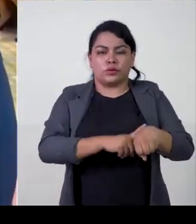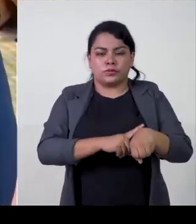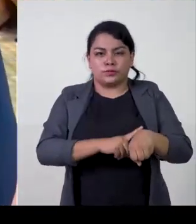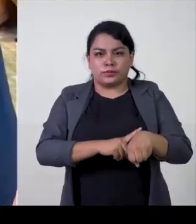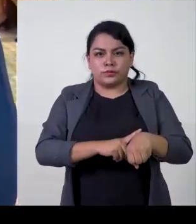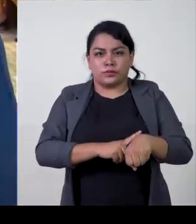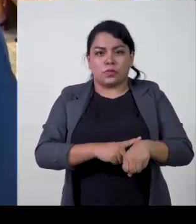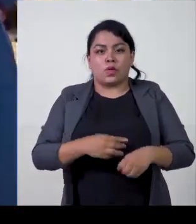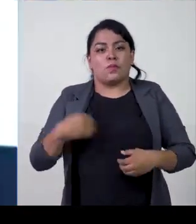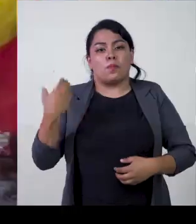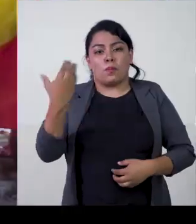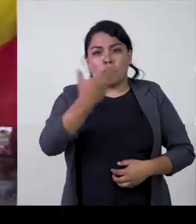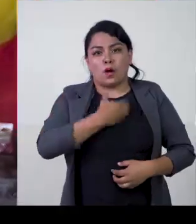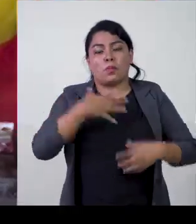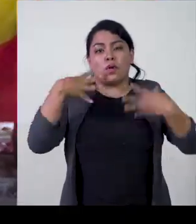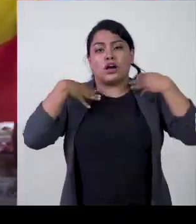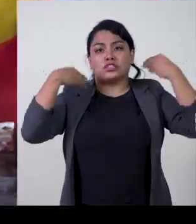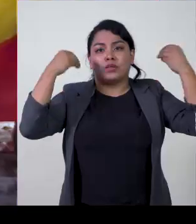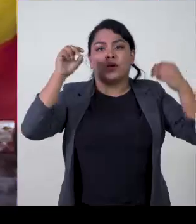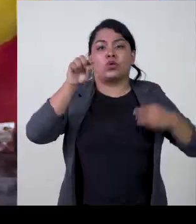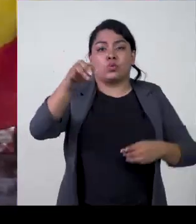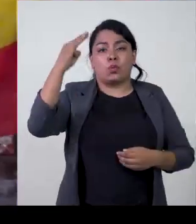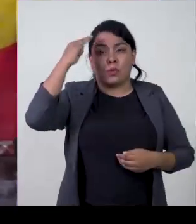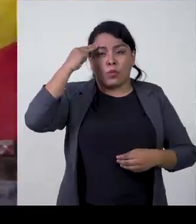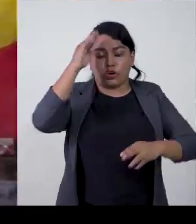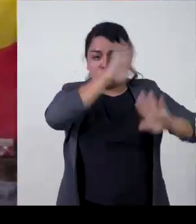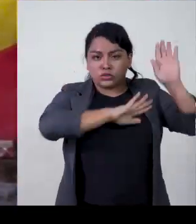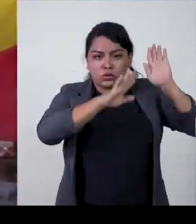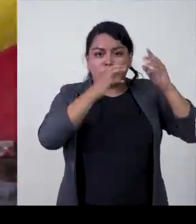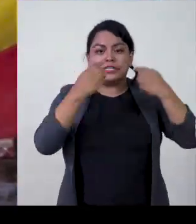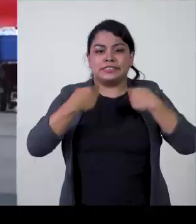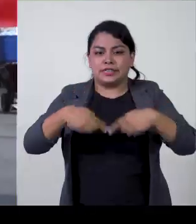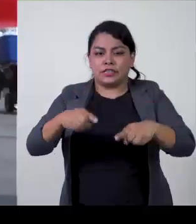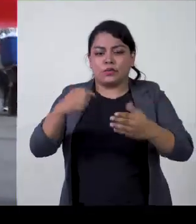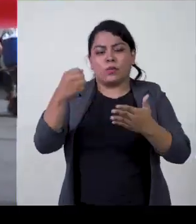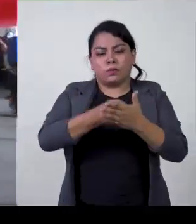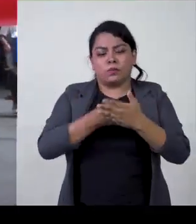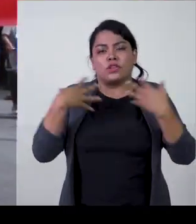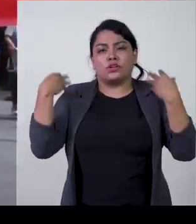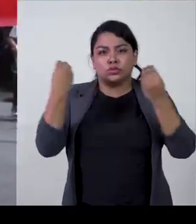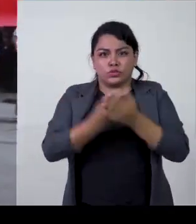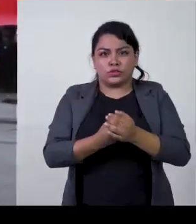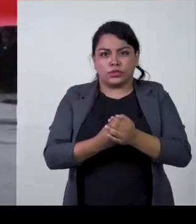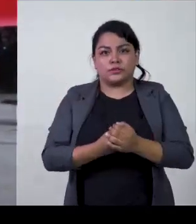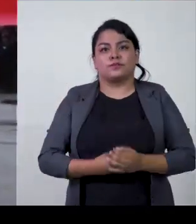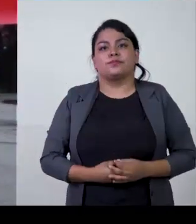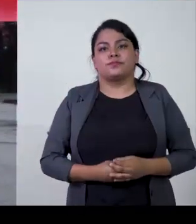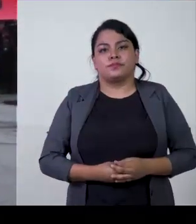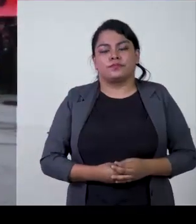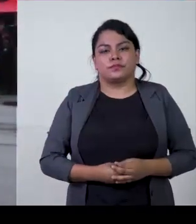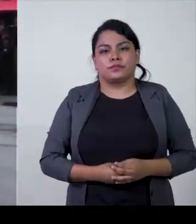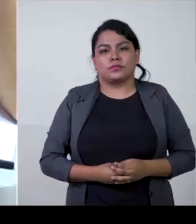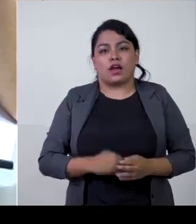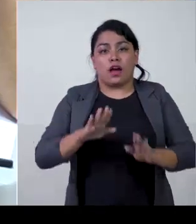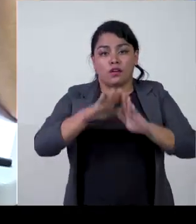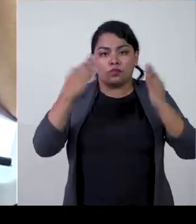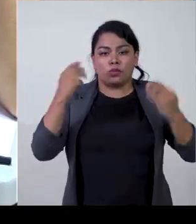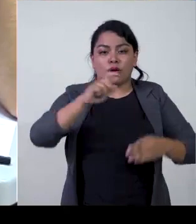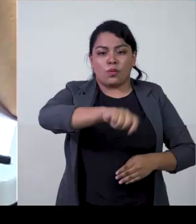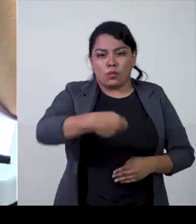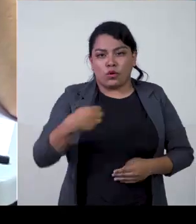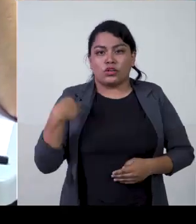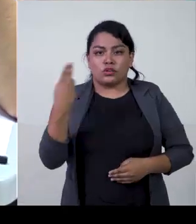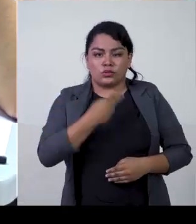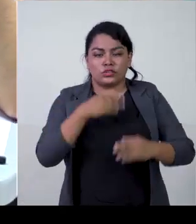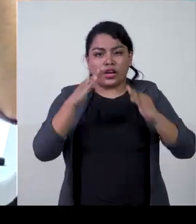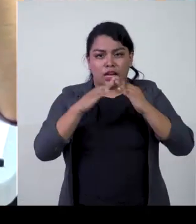mejores épocas. Vamos al rescate de tu memoria histórica y seguimos acompañando las luchas sociales.